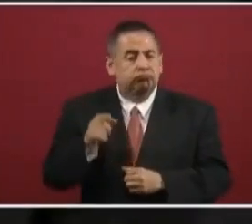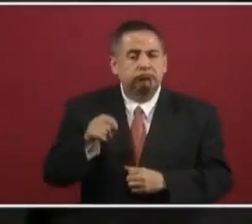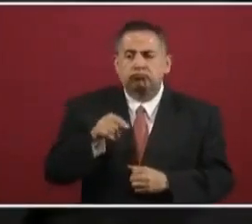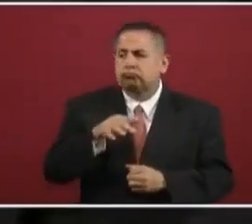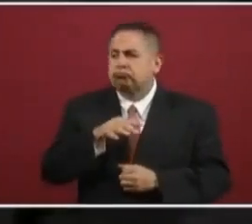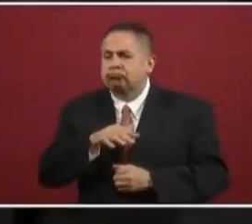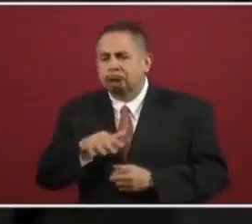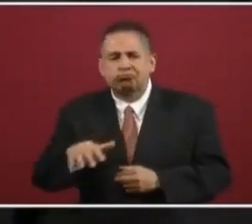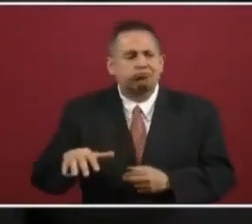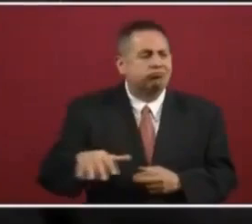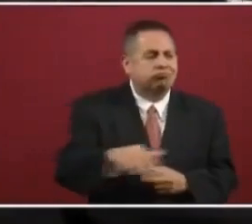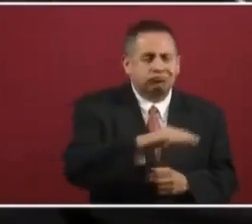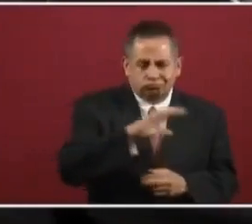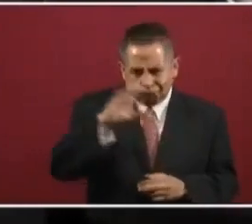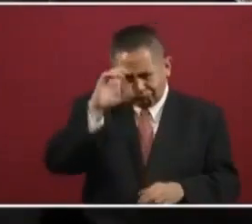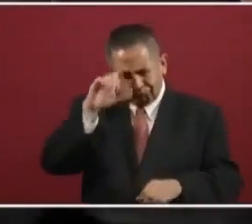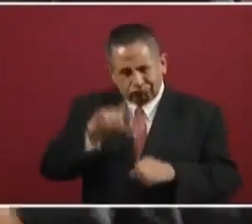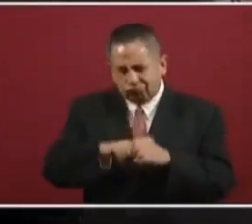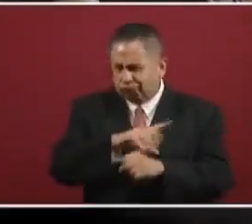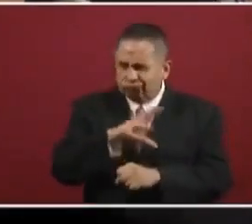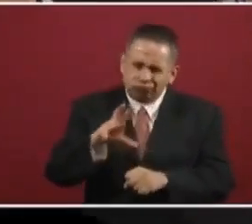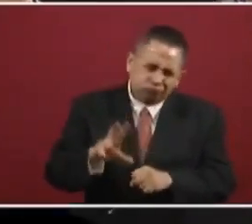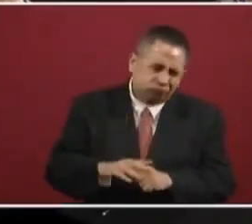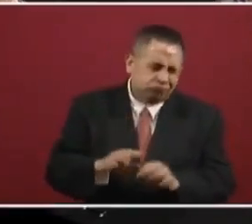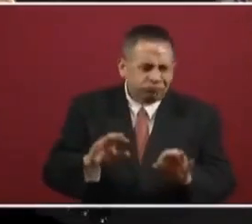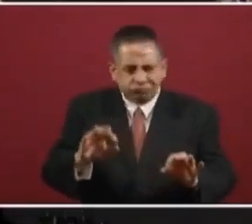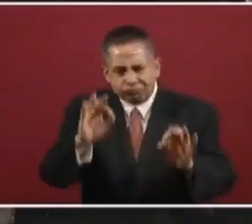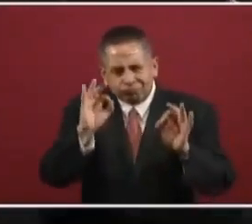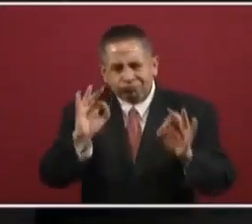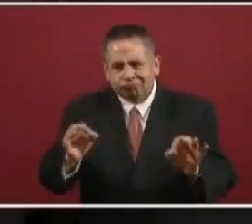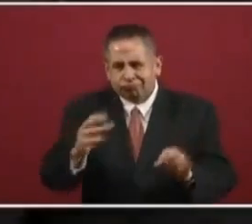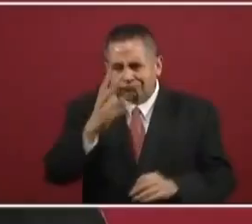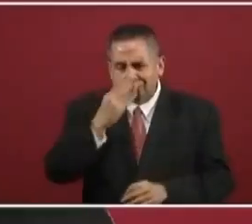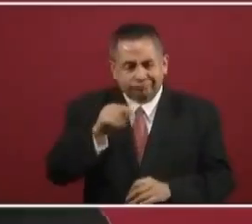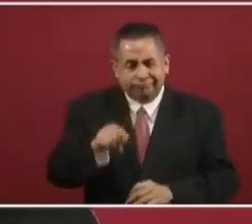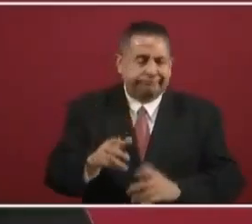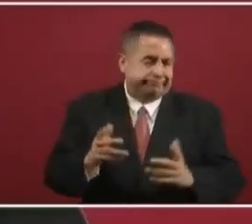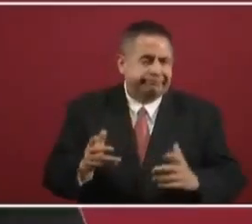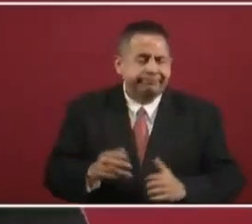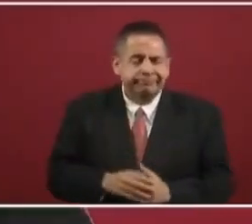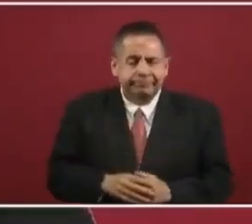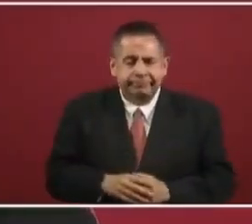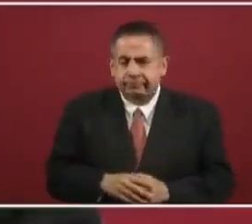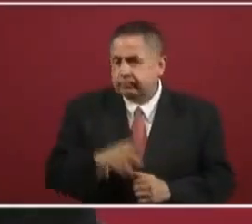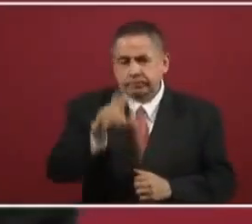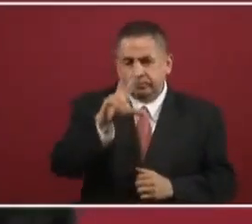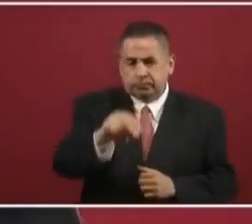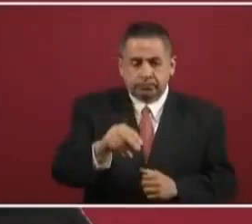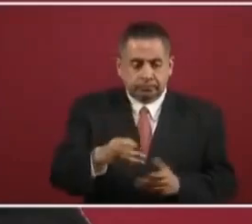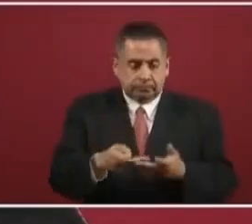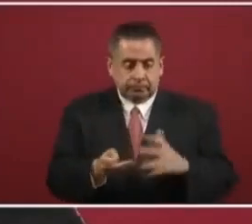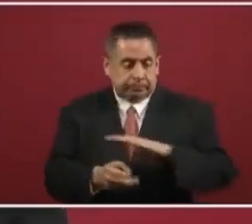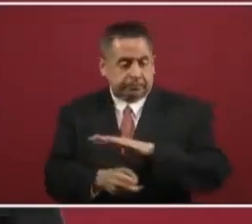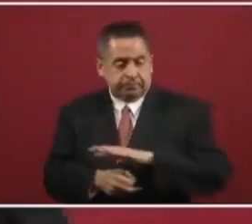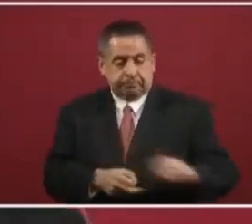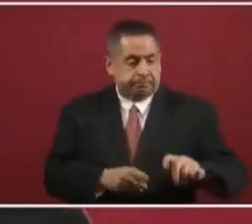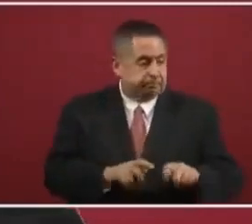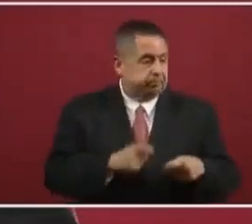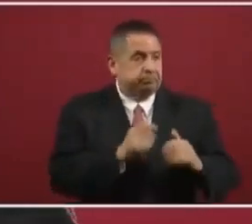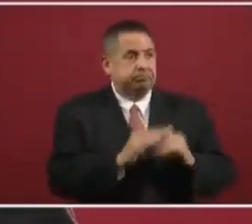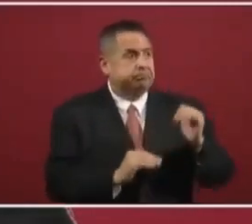espacio cultural extraordinario Entonces no se privatiza